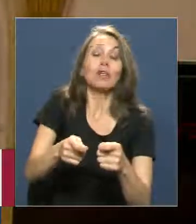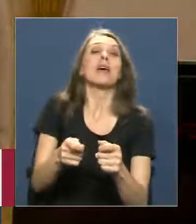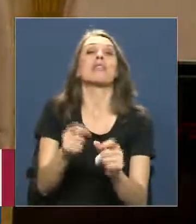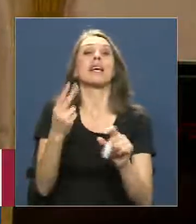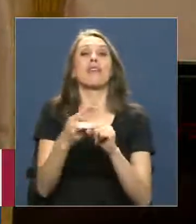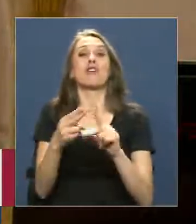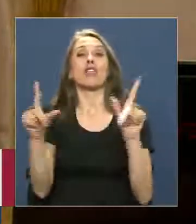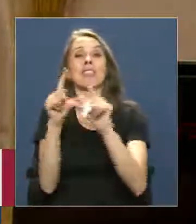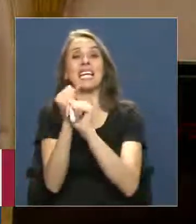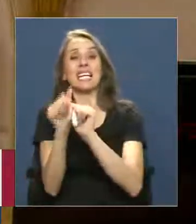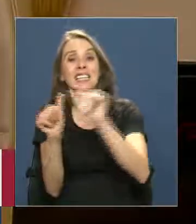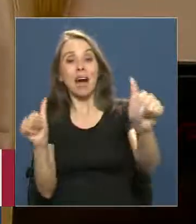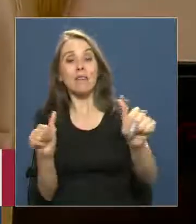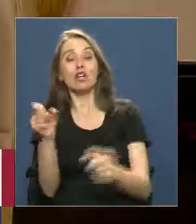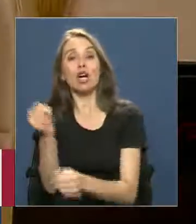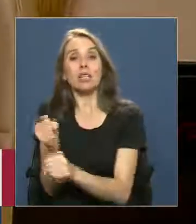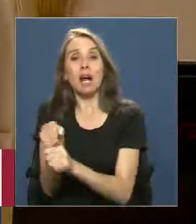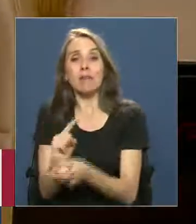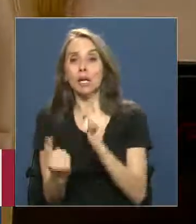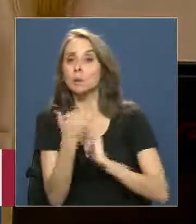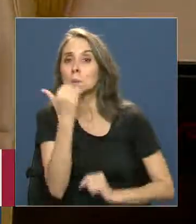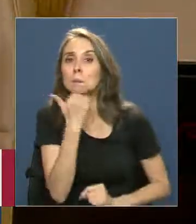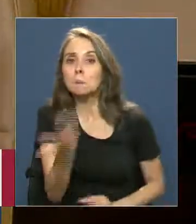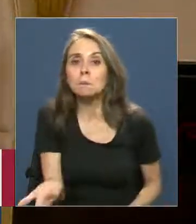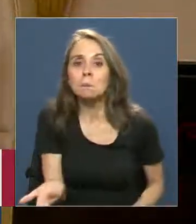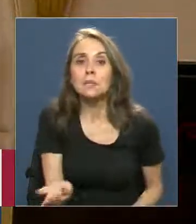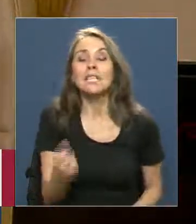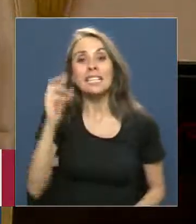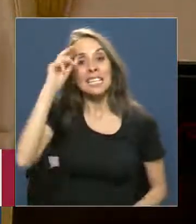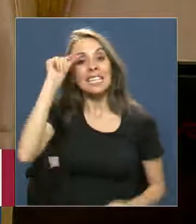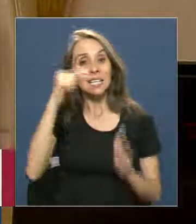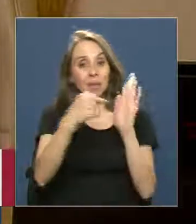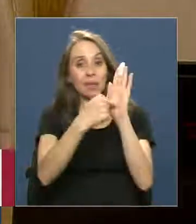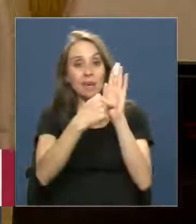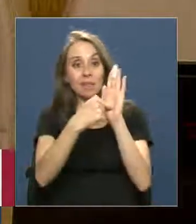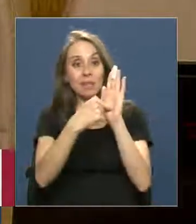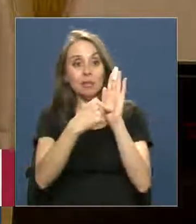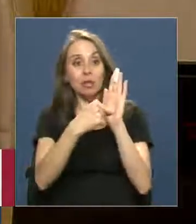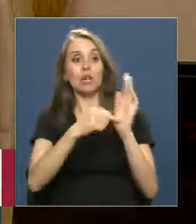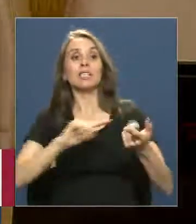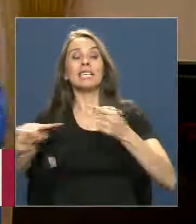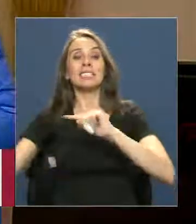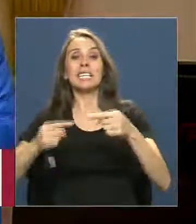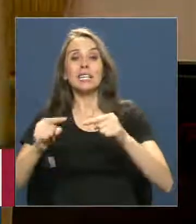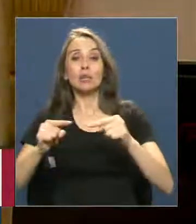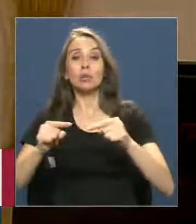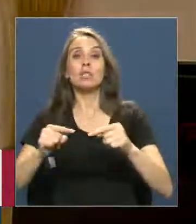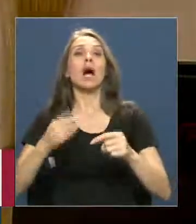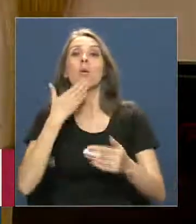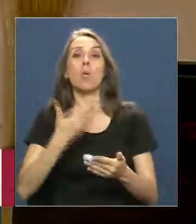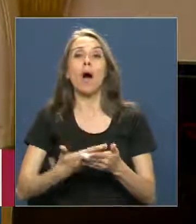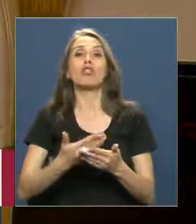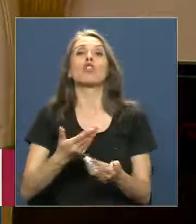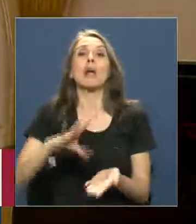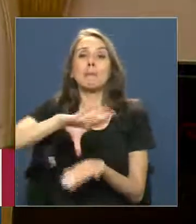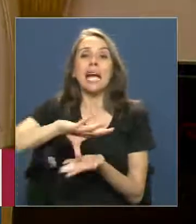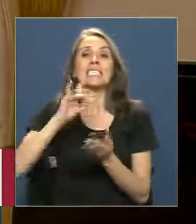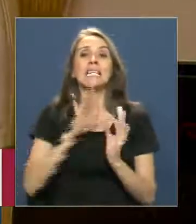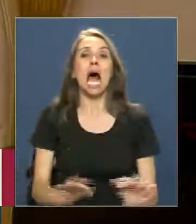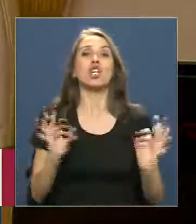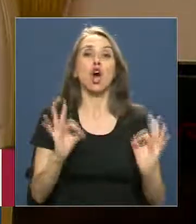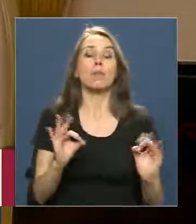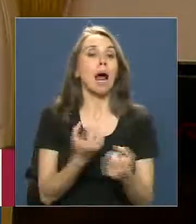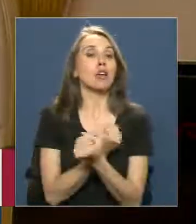condiciones de trabajo. Y por lo tanto, una ley de esas características tiene que ser discutida en condiciones de normalidad. Por lo tanto, no podría